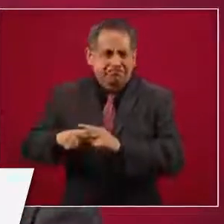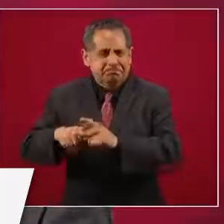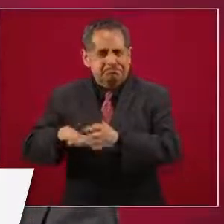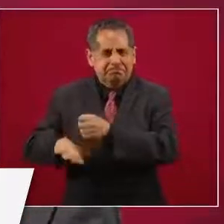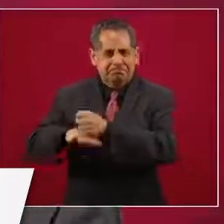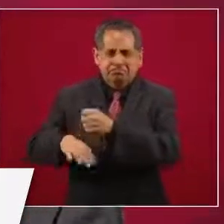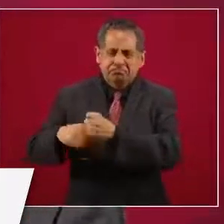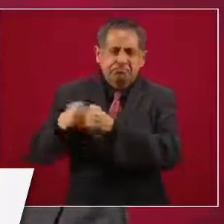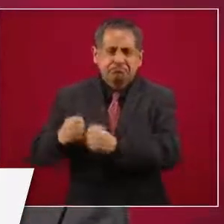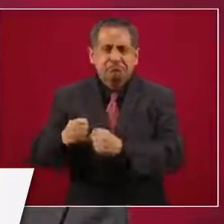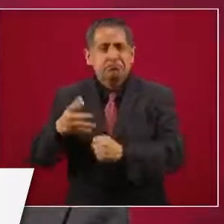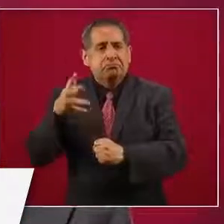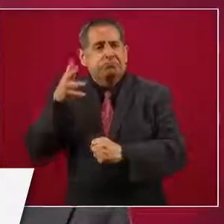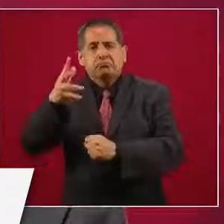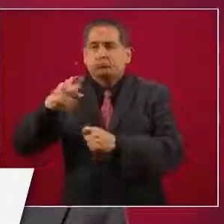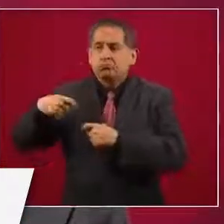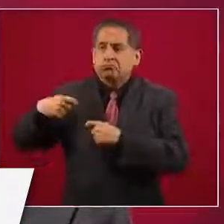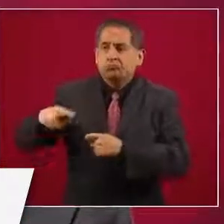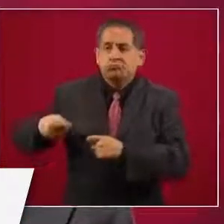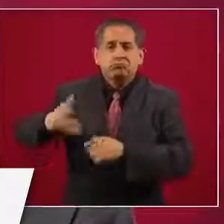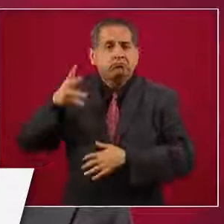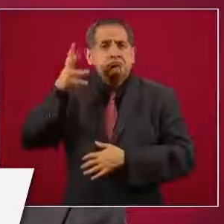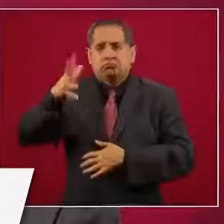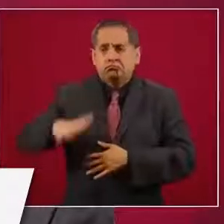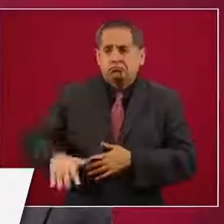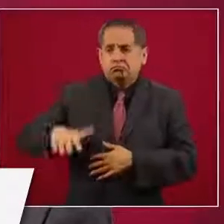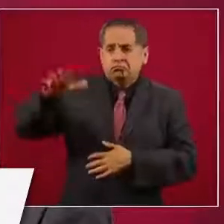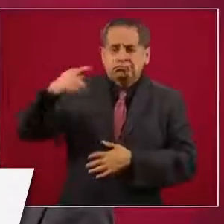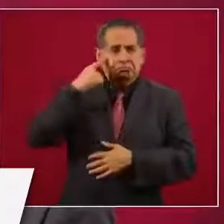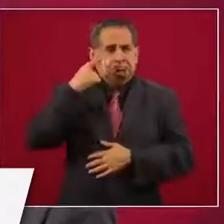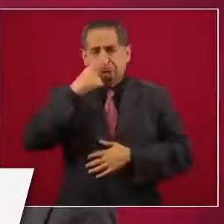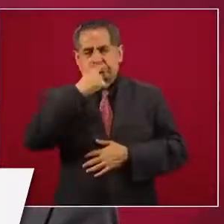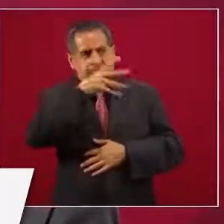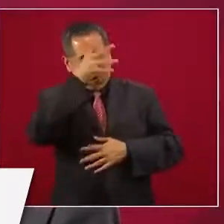generaciones puedan forjar su propio destino.